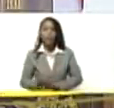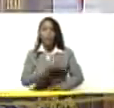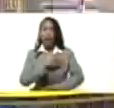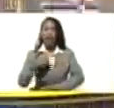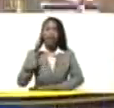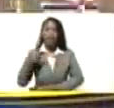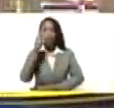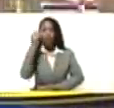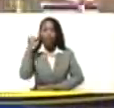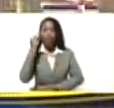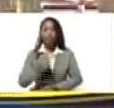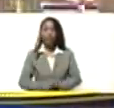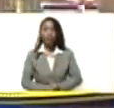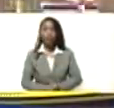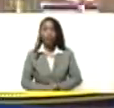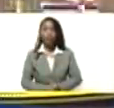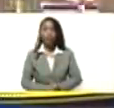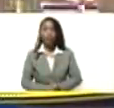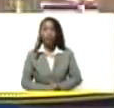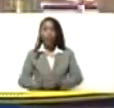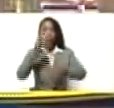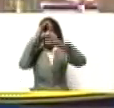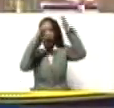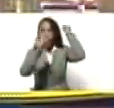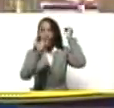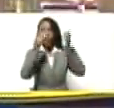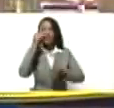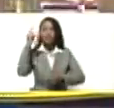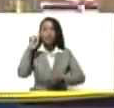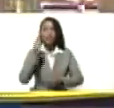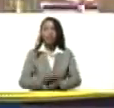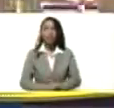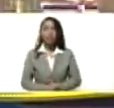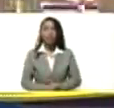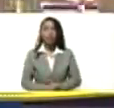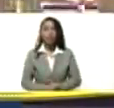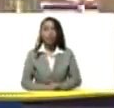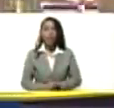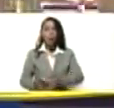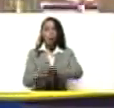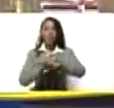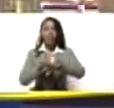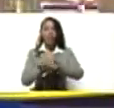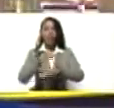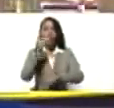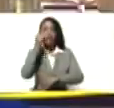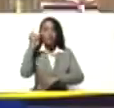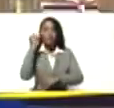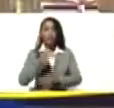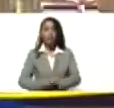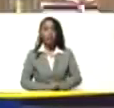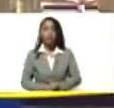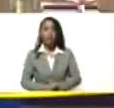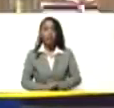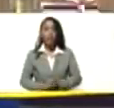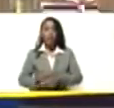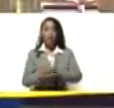queridas embajadores y embajadoras gobernadores gobernadoras